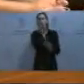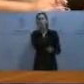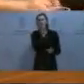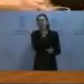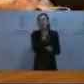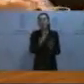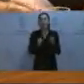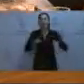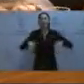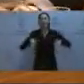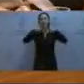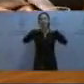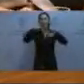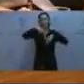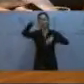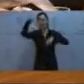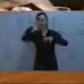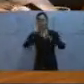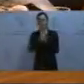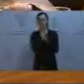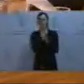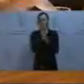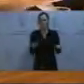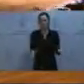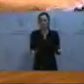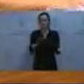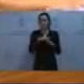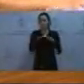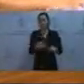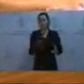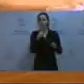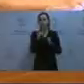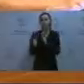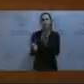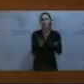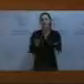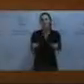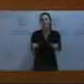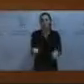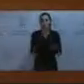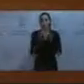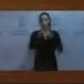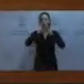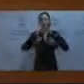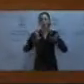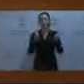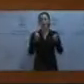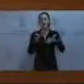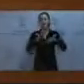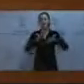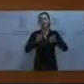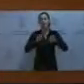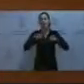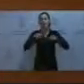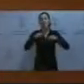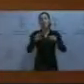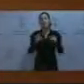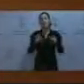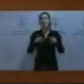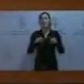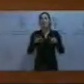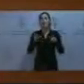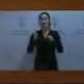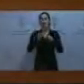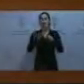Grupo Podemos asegura que debe impulsar, leo literalmente, la transición energética hacia la descarbonización de la economía. En